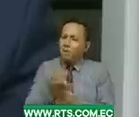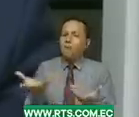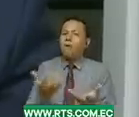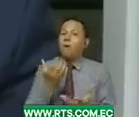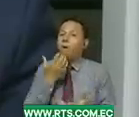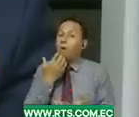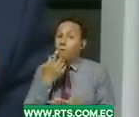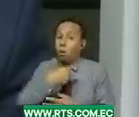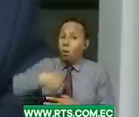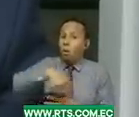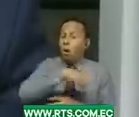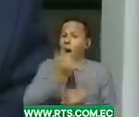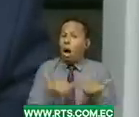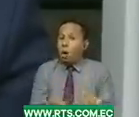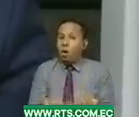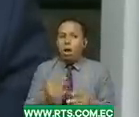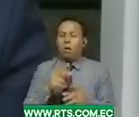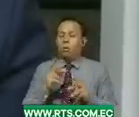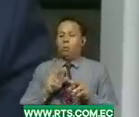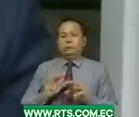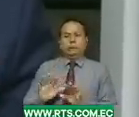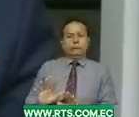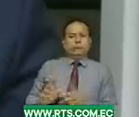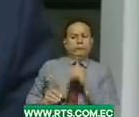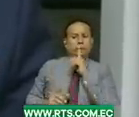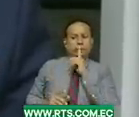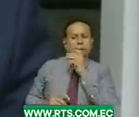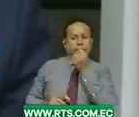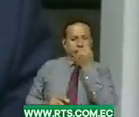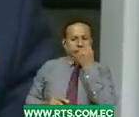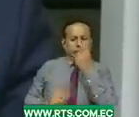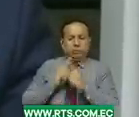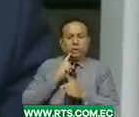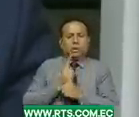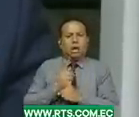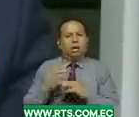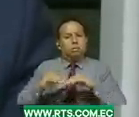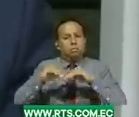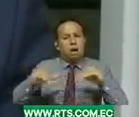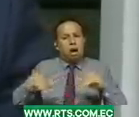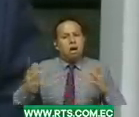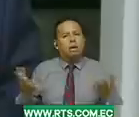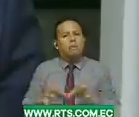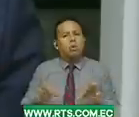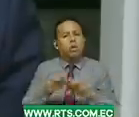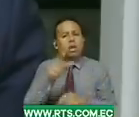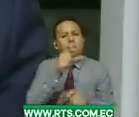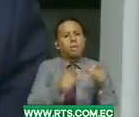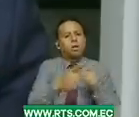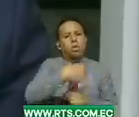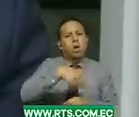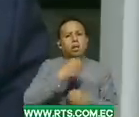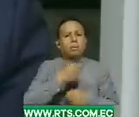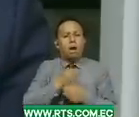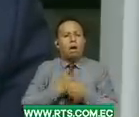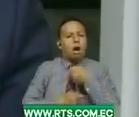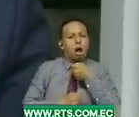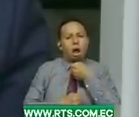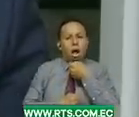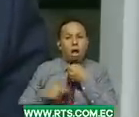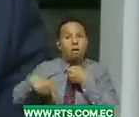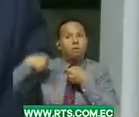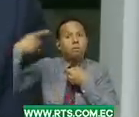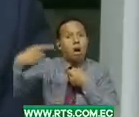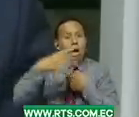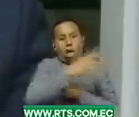este caso, a los procesados, a las víctimas, pero también está cuidando a los periodistas, para que los periodistas no sean denunciados a futuro. Porque si